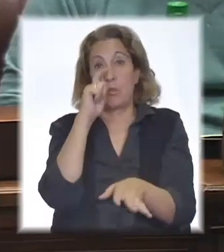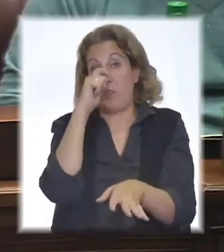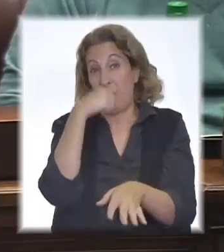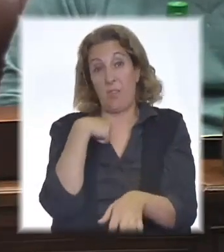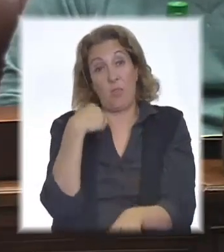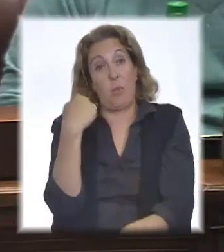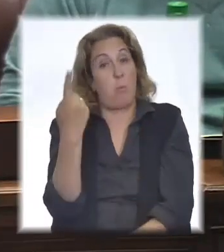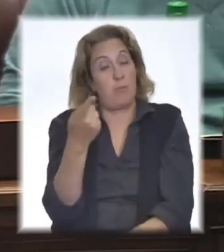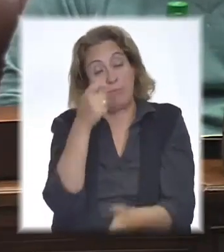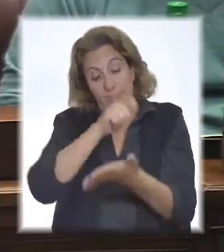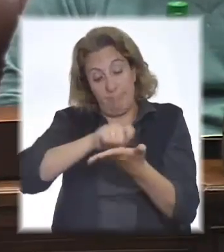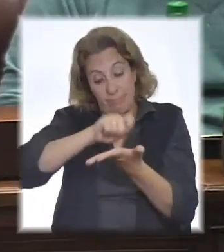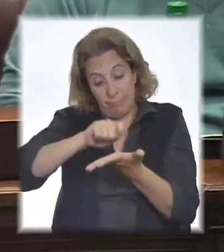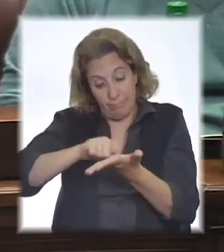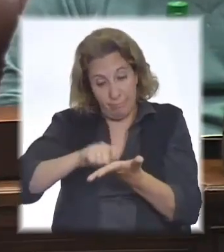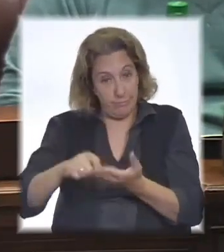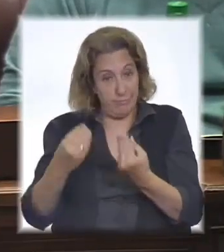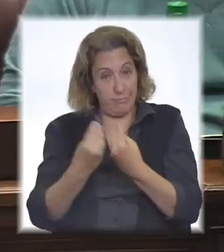que tanto habló